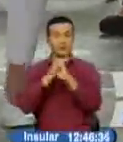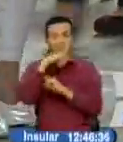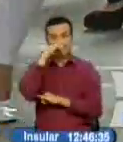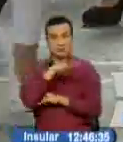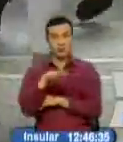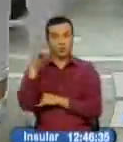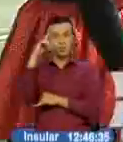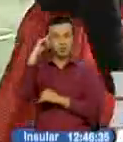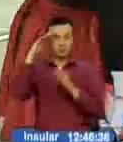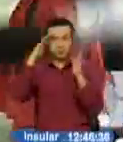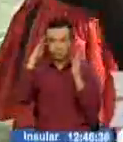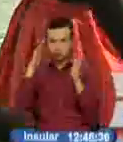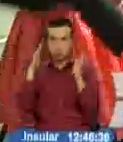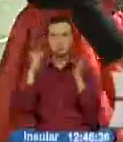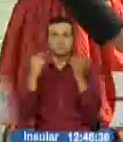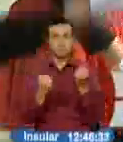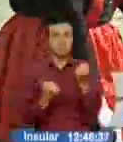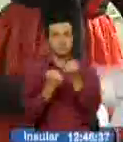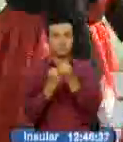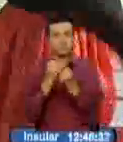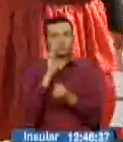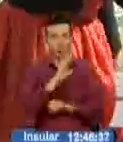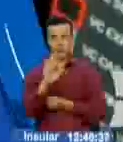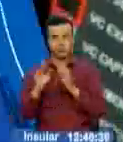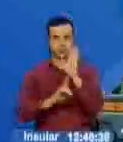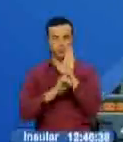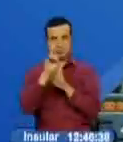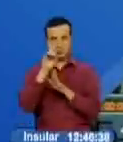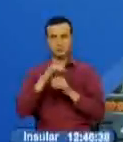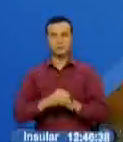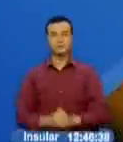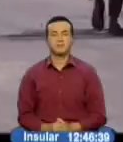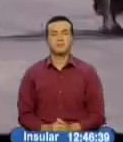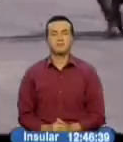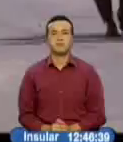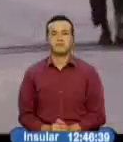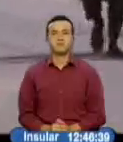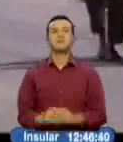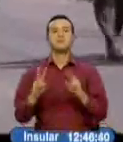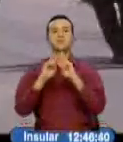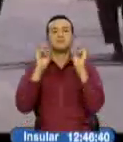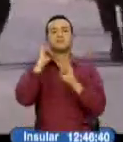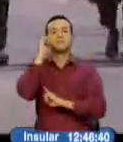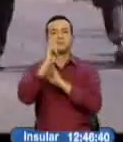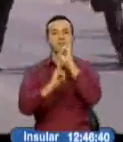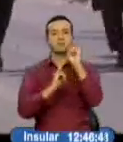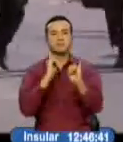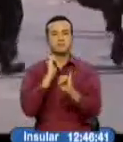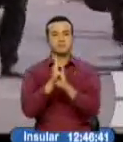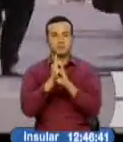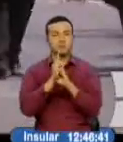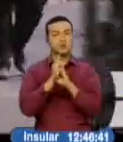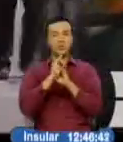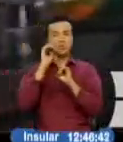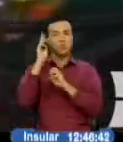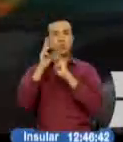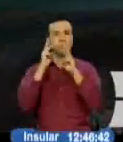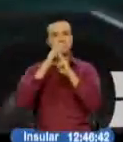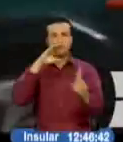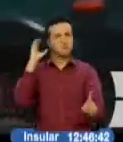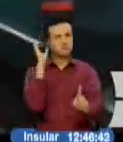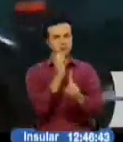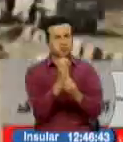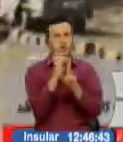Políticas de Estado se ajustan para favorecer su desarrollo. En lo internacional, condena a nivel mundial por el